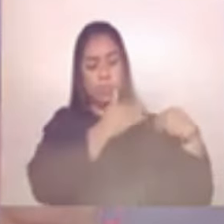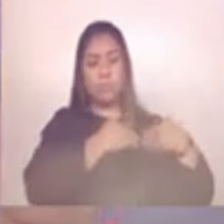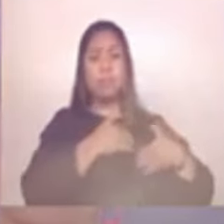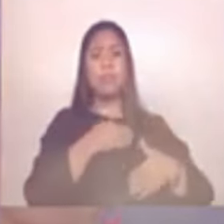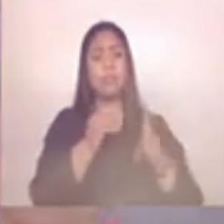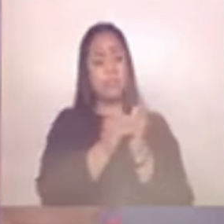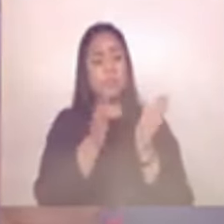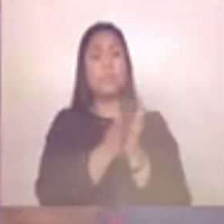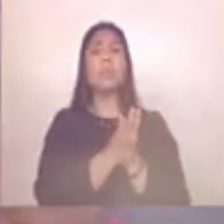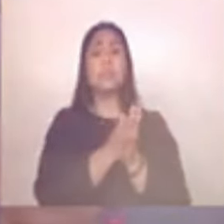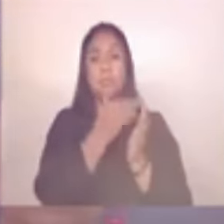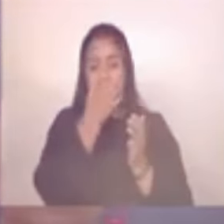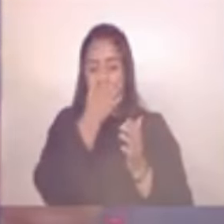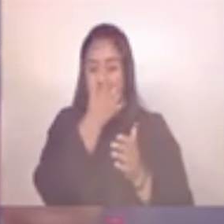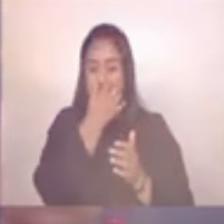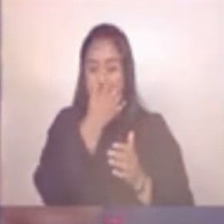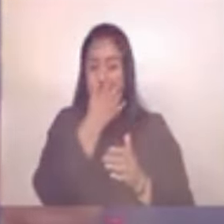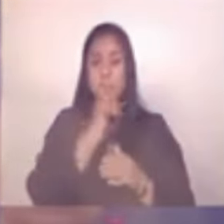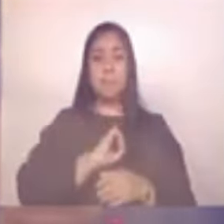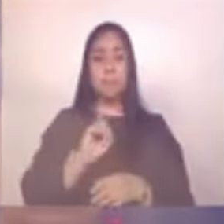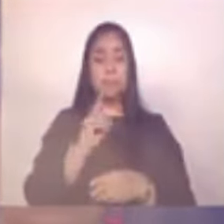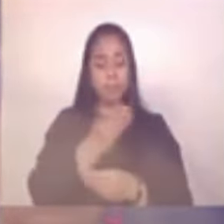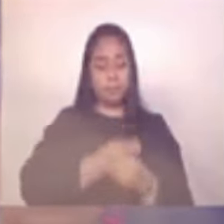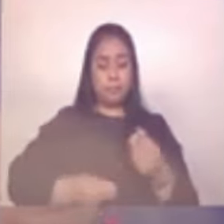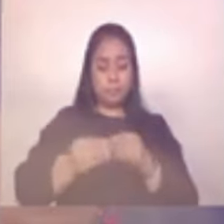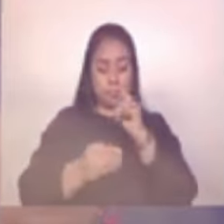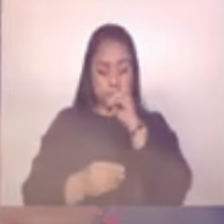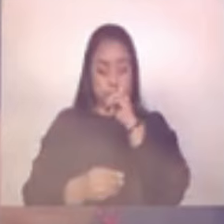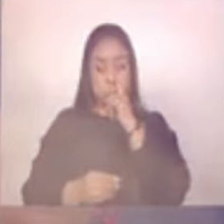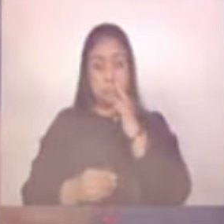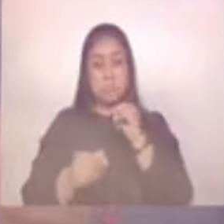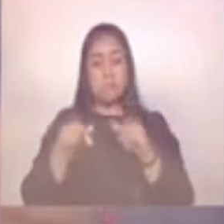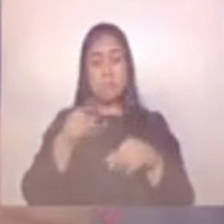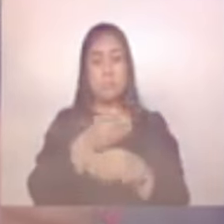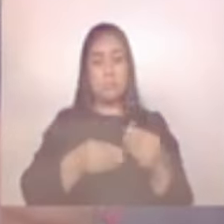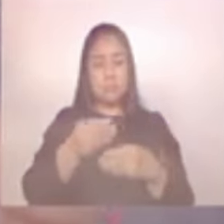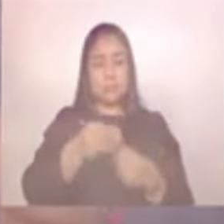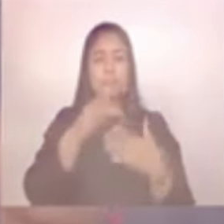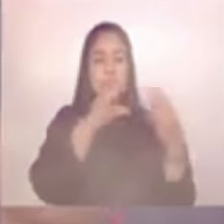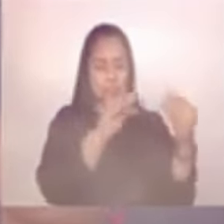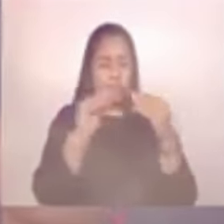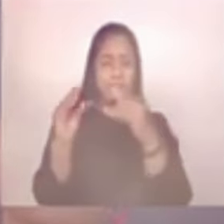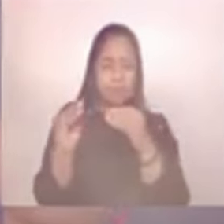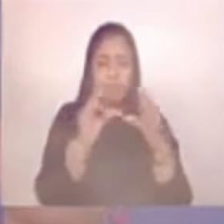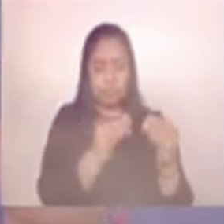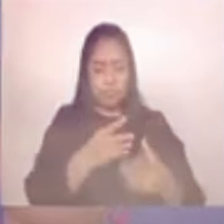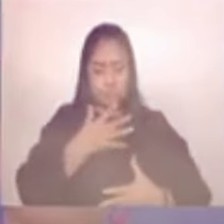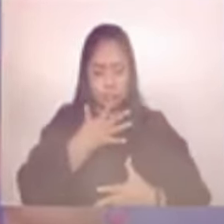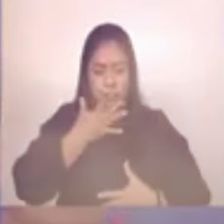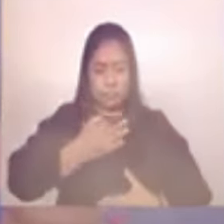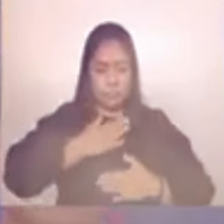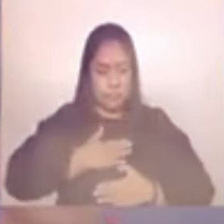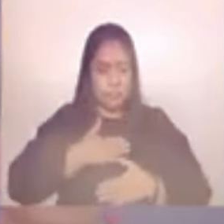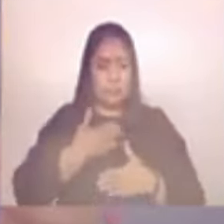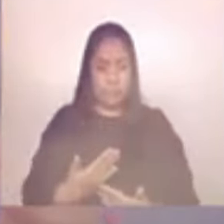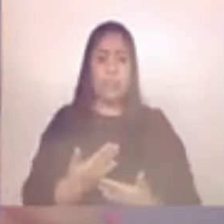producto de una discusión, de un diálogo franco y abierto entre el gobierno de la